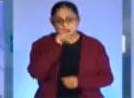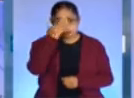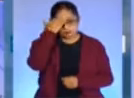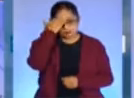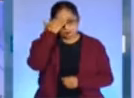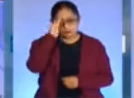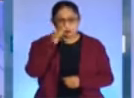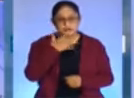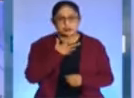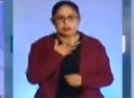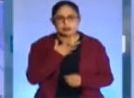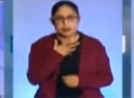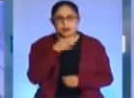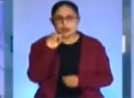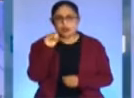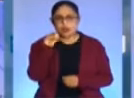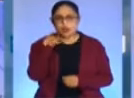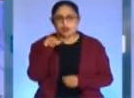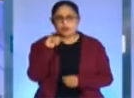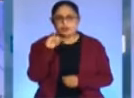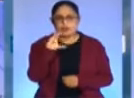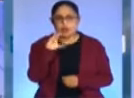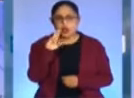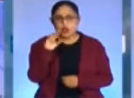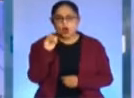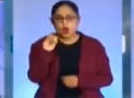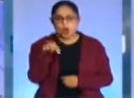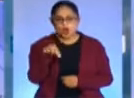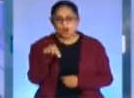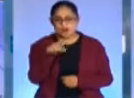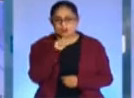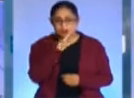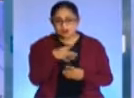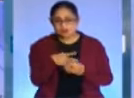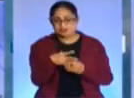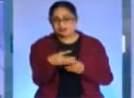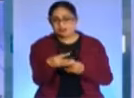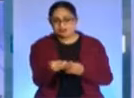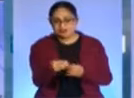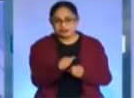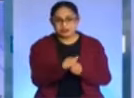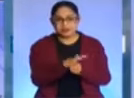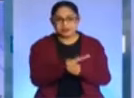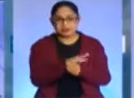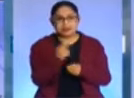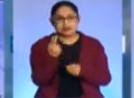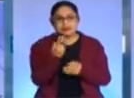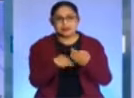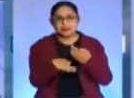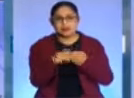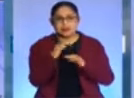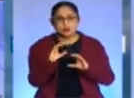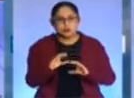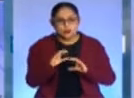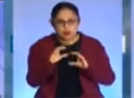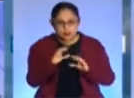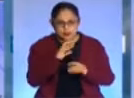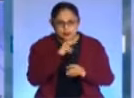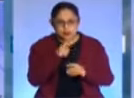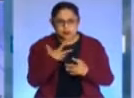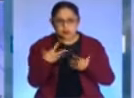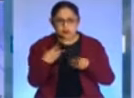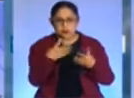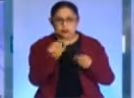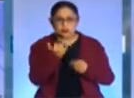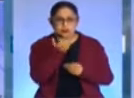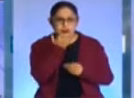pueda tener la variante Omicron del coronavirus, por lo que debemos mantener las medidas de prevención de contagios. Y lo afirmó